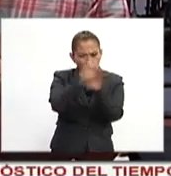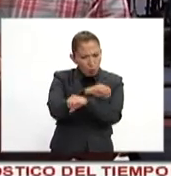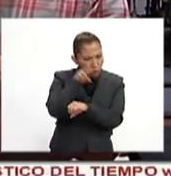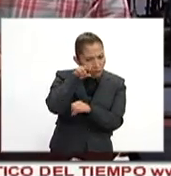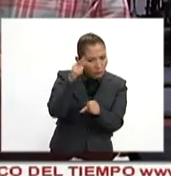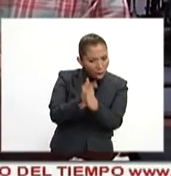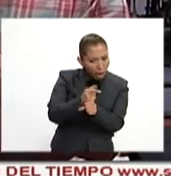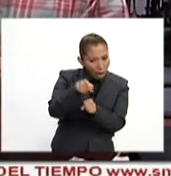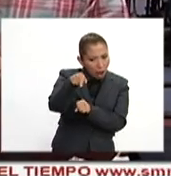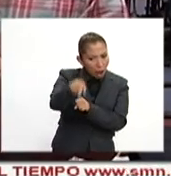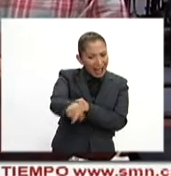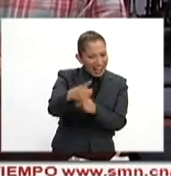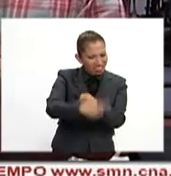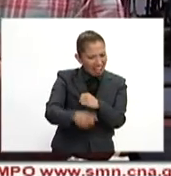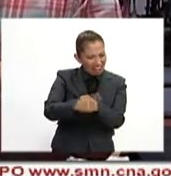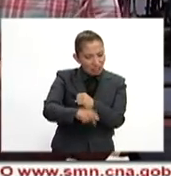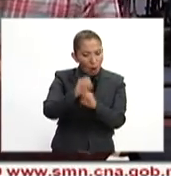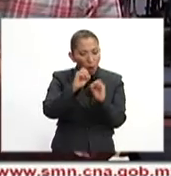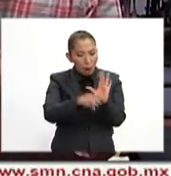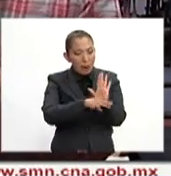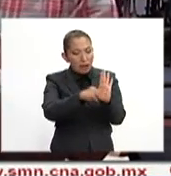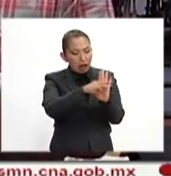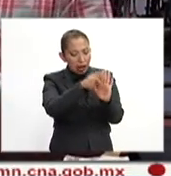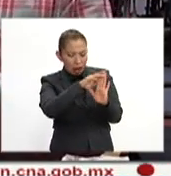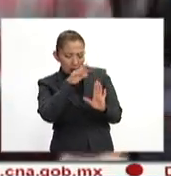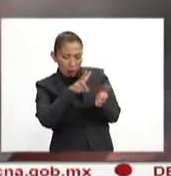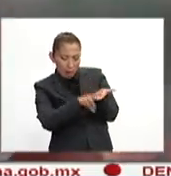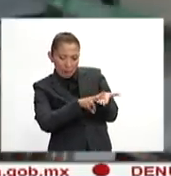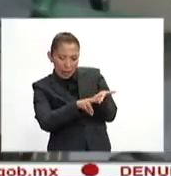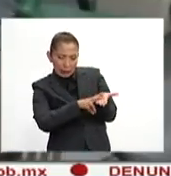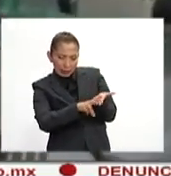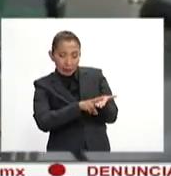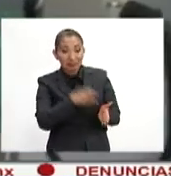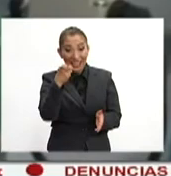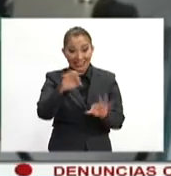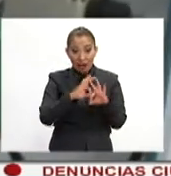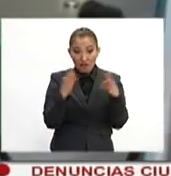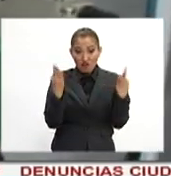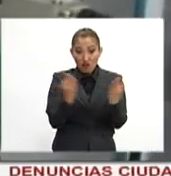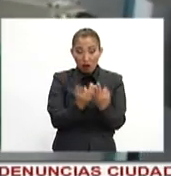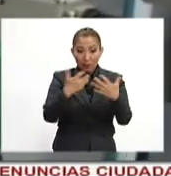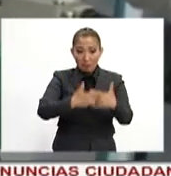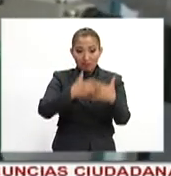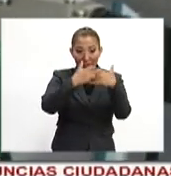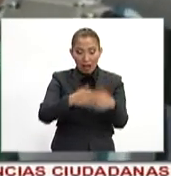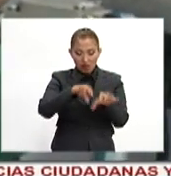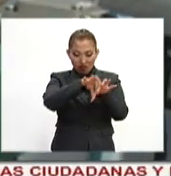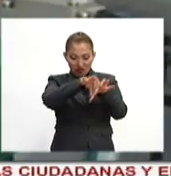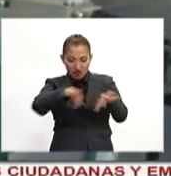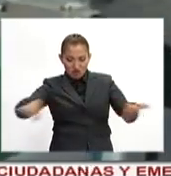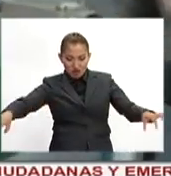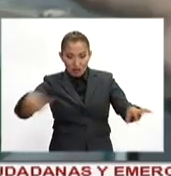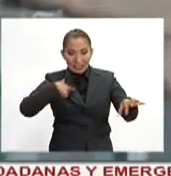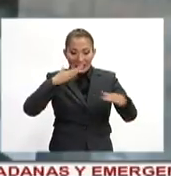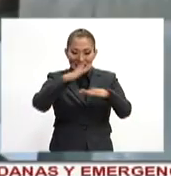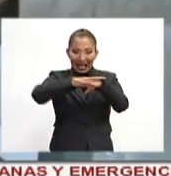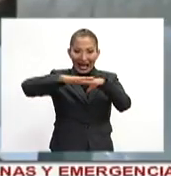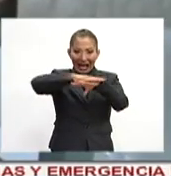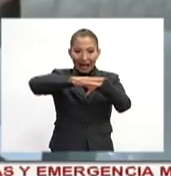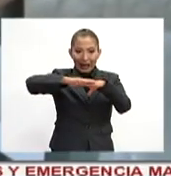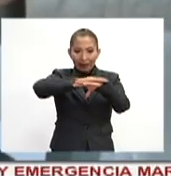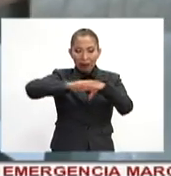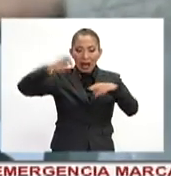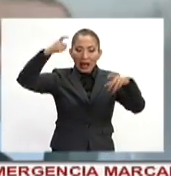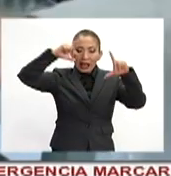o incluso este grado de madurez como píxeles verdes. Este modelo consta de una banda sin fin y en la parte superior se